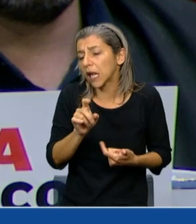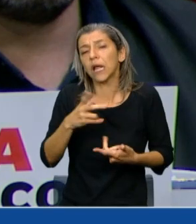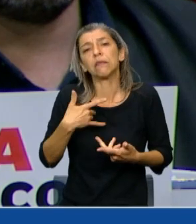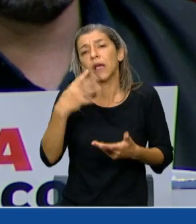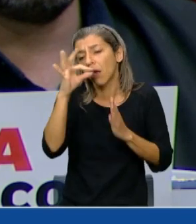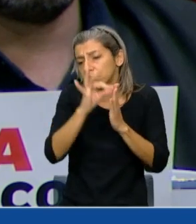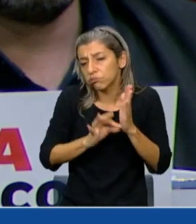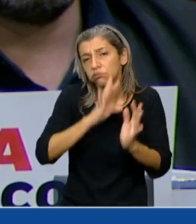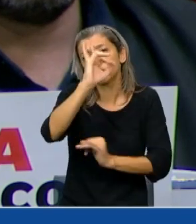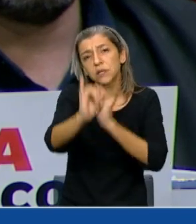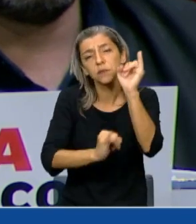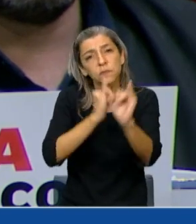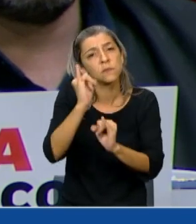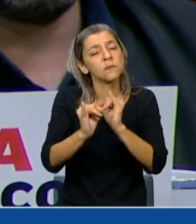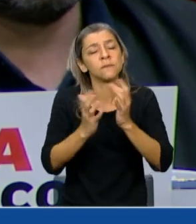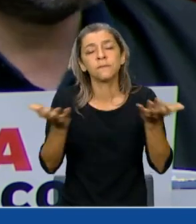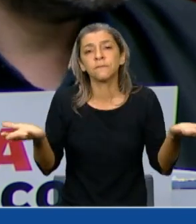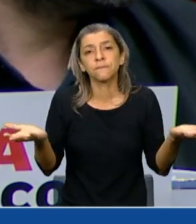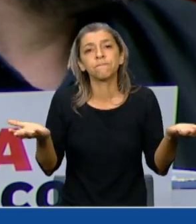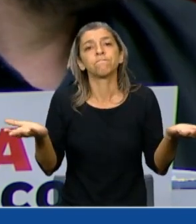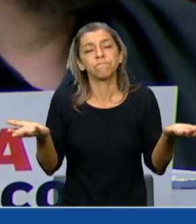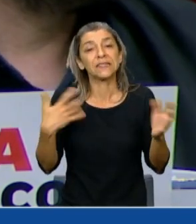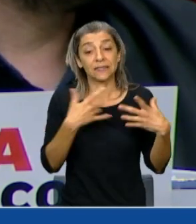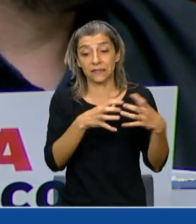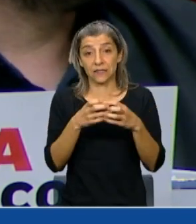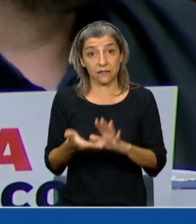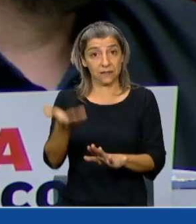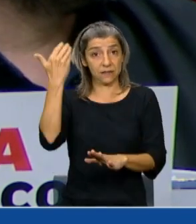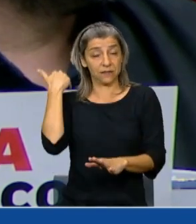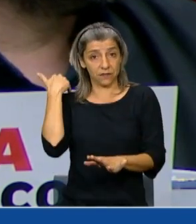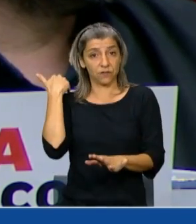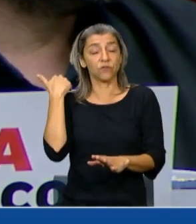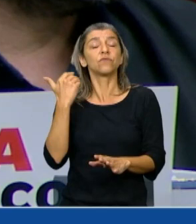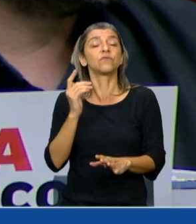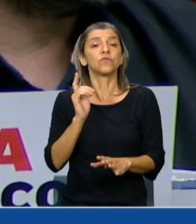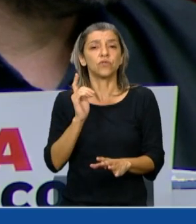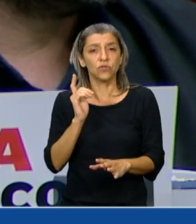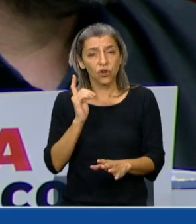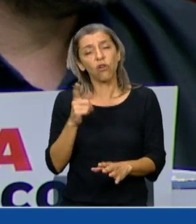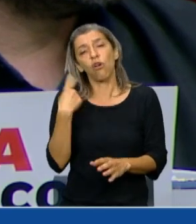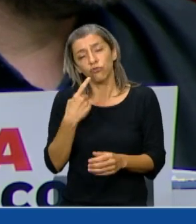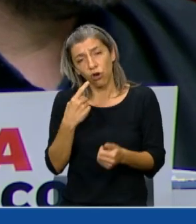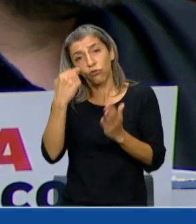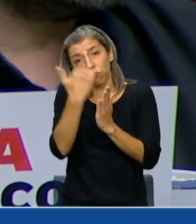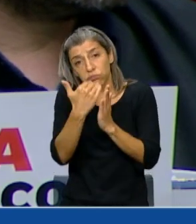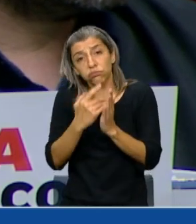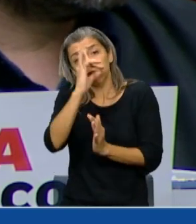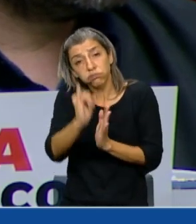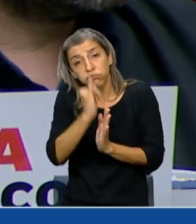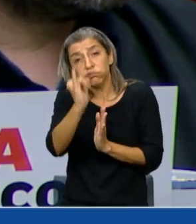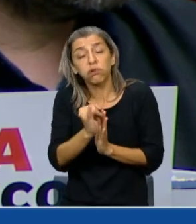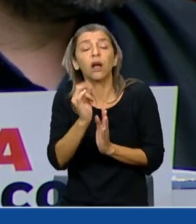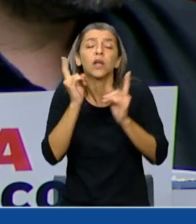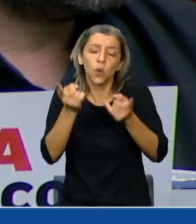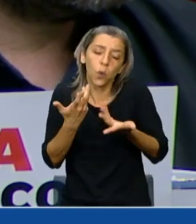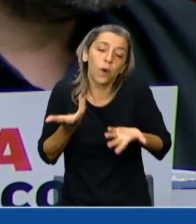salvedades y en la sesión anterior, aún con todas estas críticas, habíamos